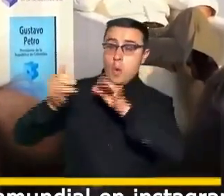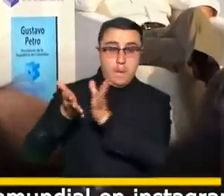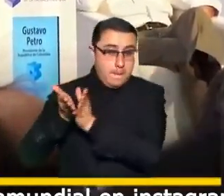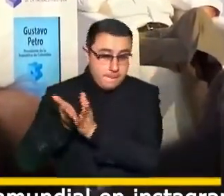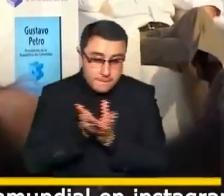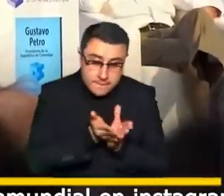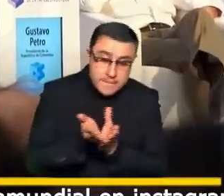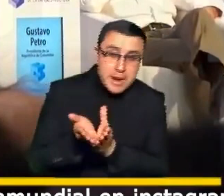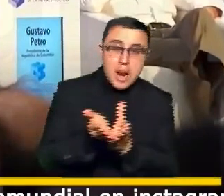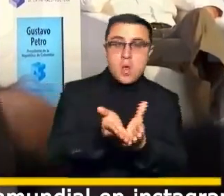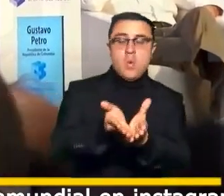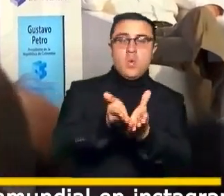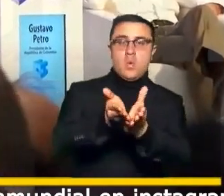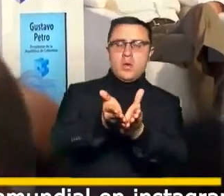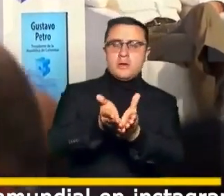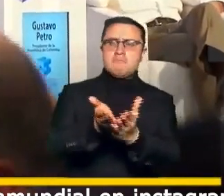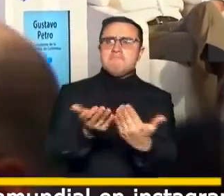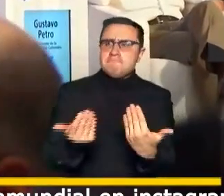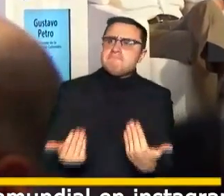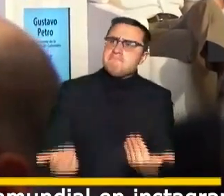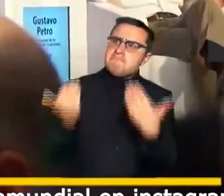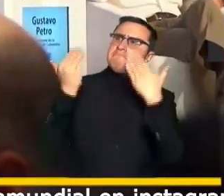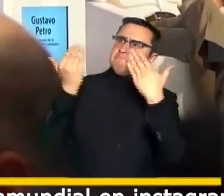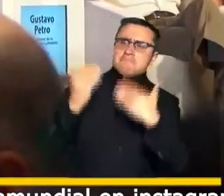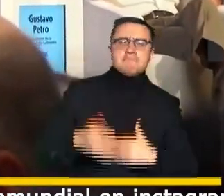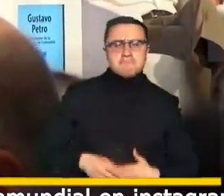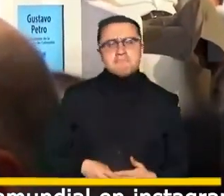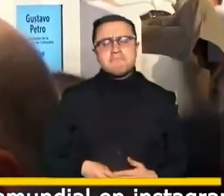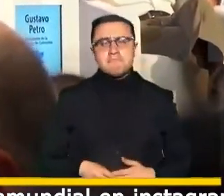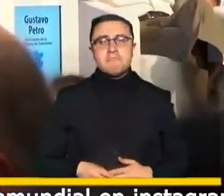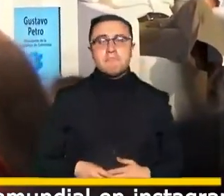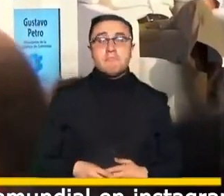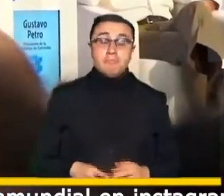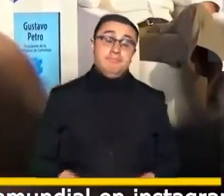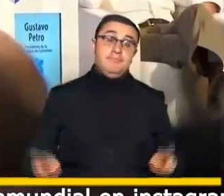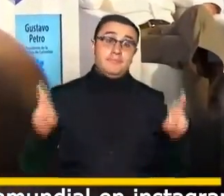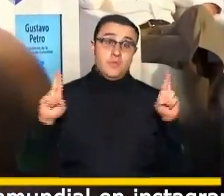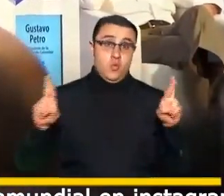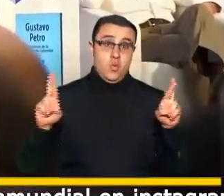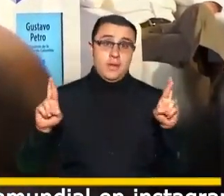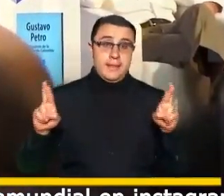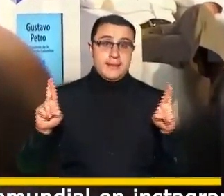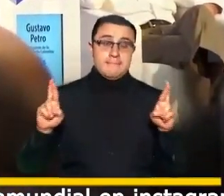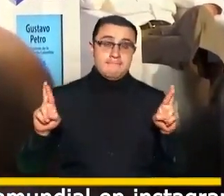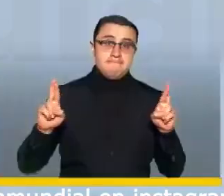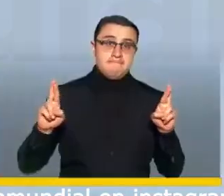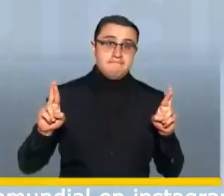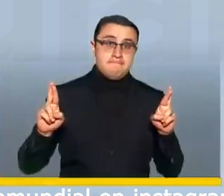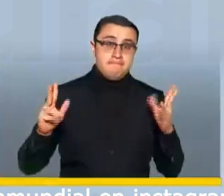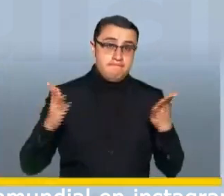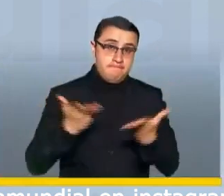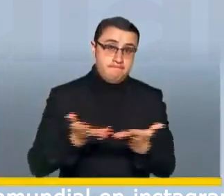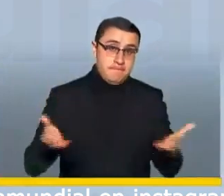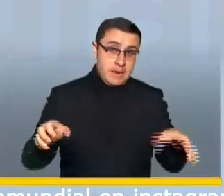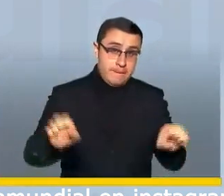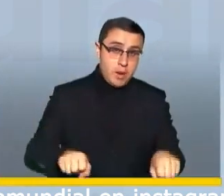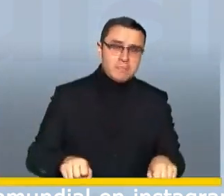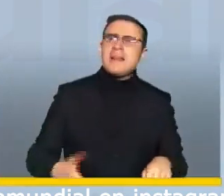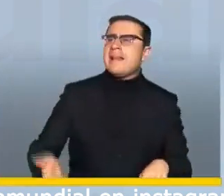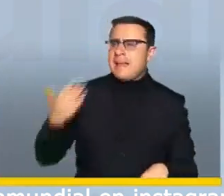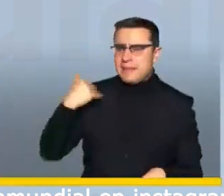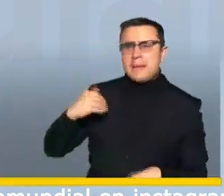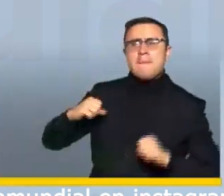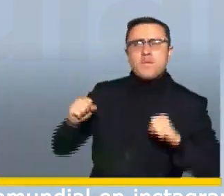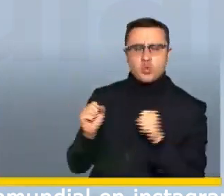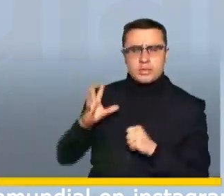fluvial, porque, y es, ojalá lo pueda, no, ya nosotros aprendimos en Bogotá